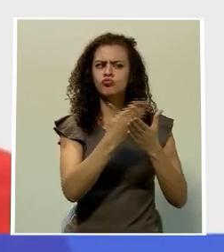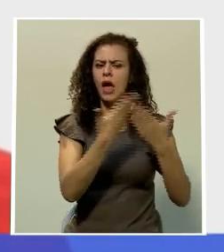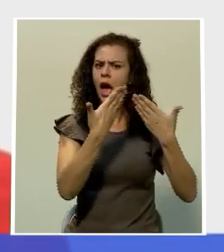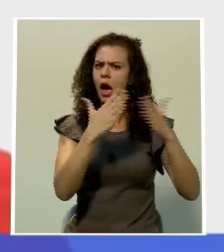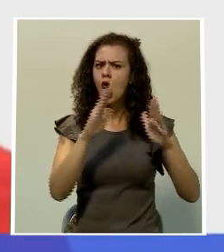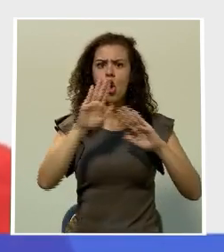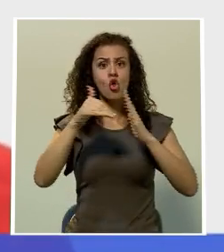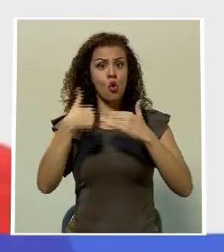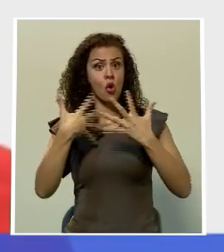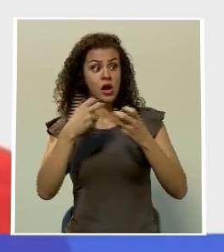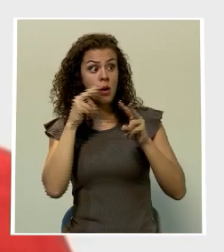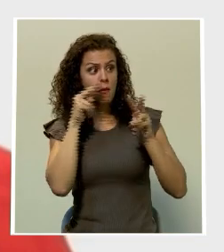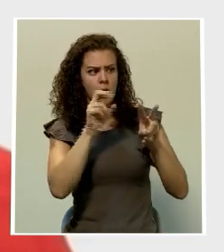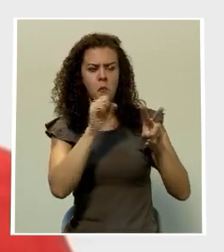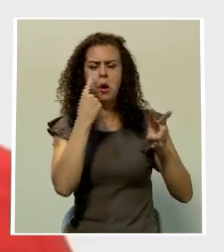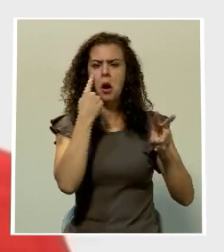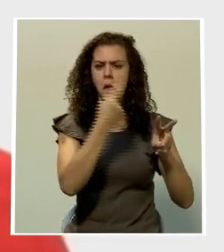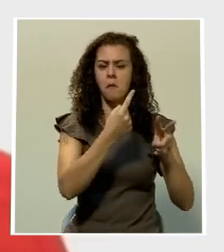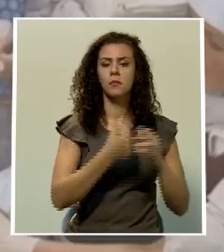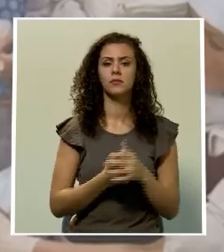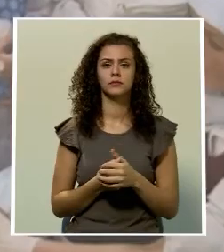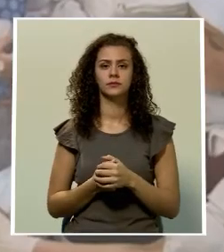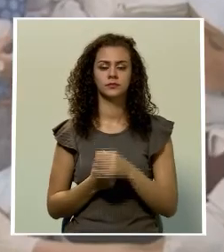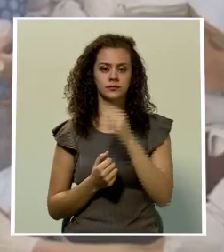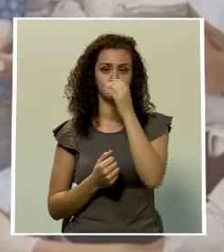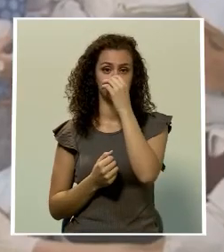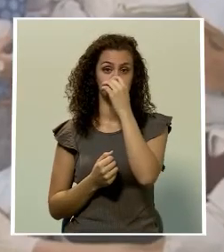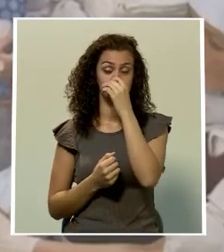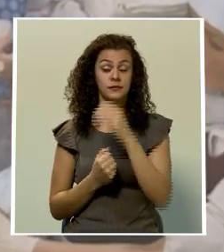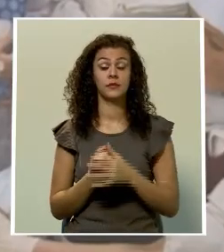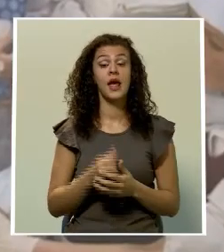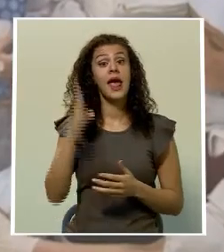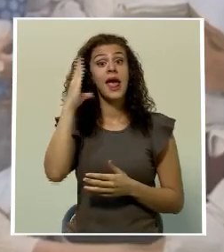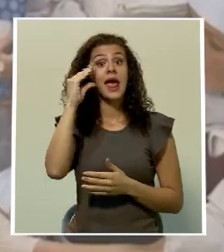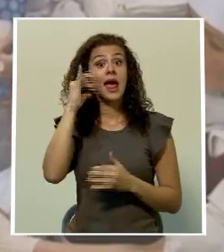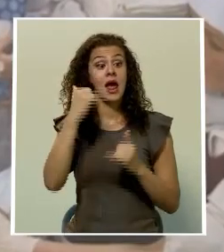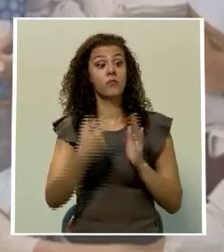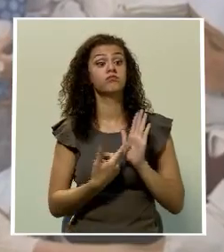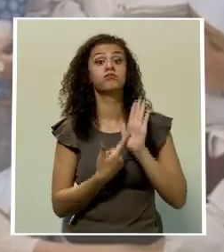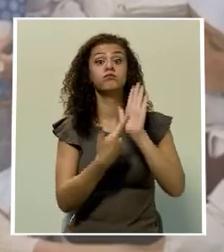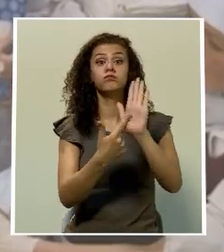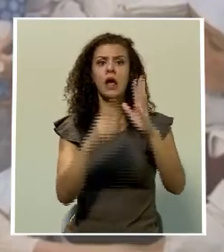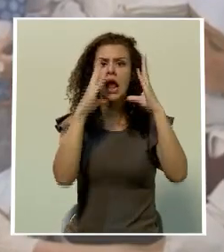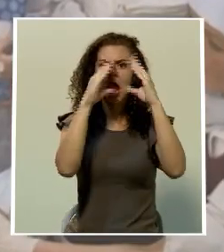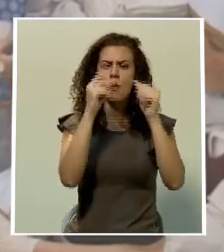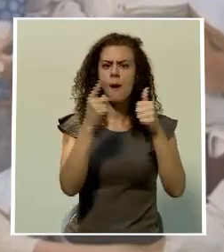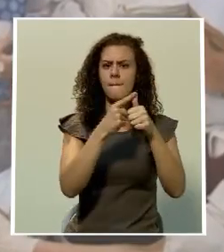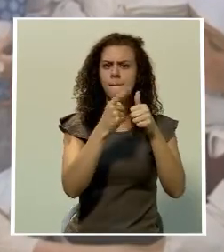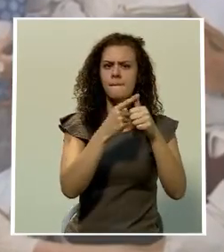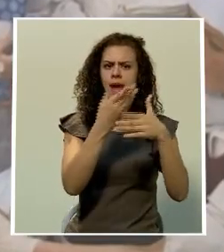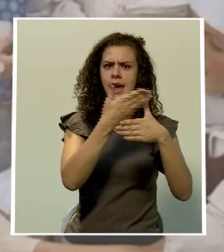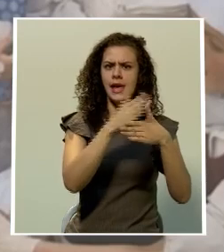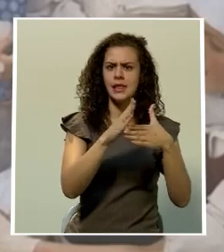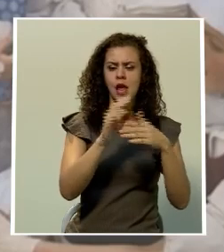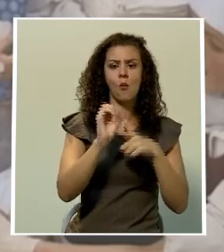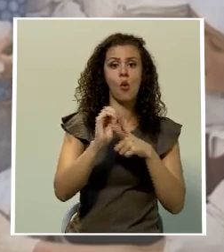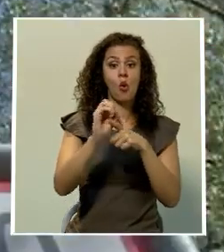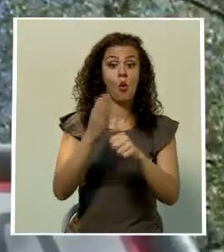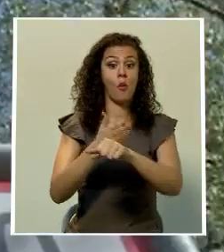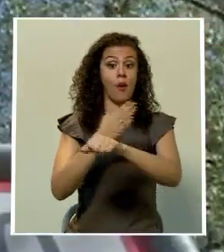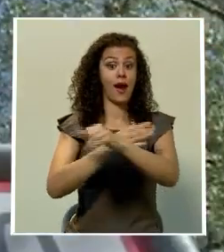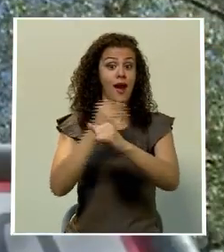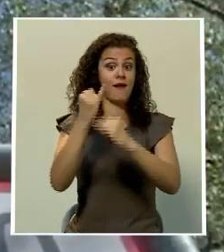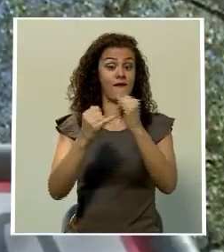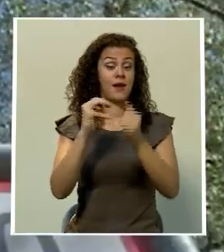Todo lo que queramos ver, lo veremos. Los expertos, que presentarán un informe de una primera etapa en octubre antes del